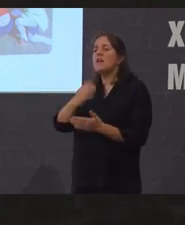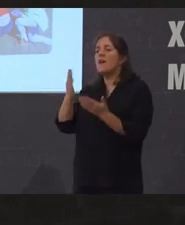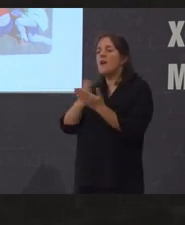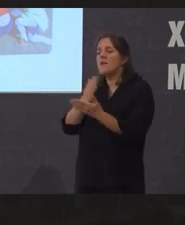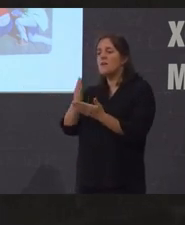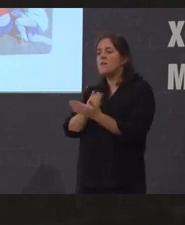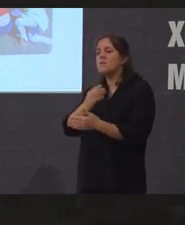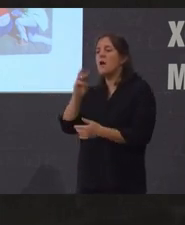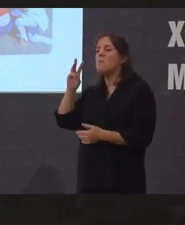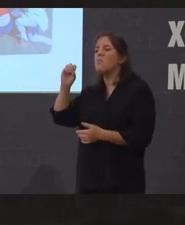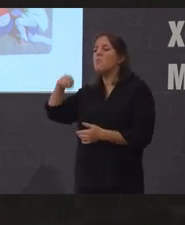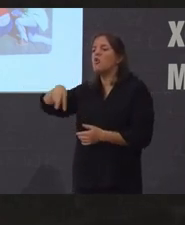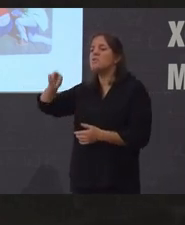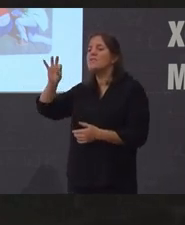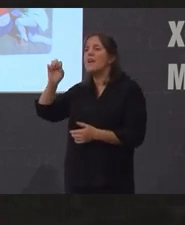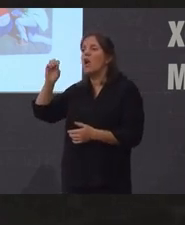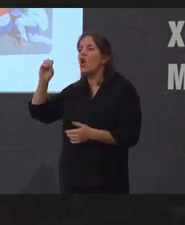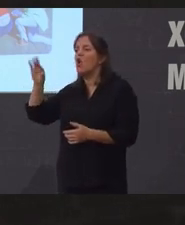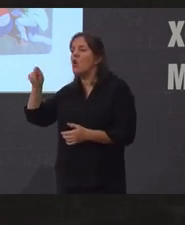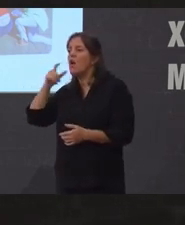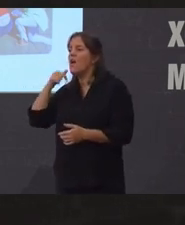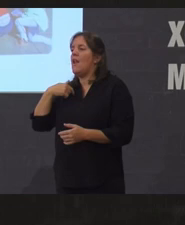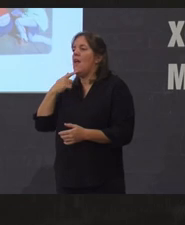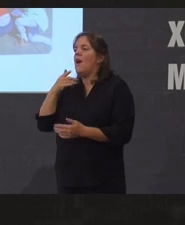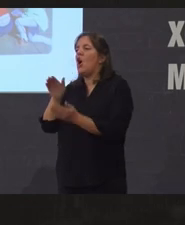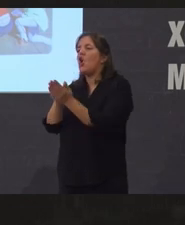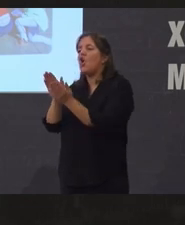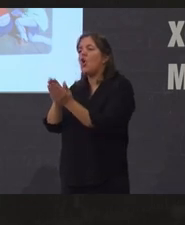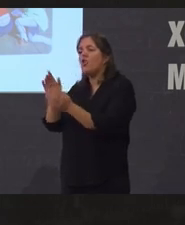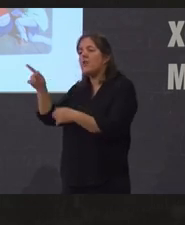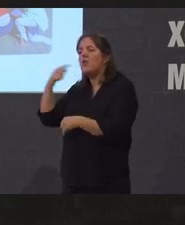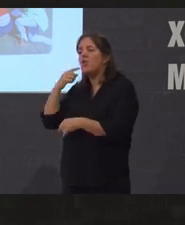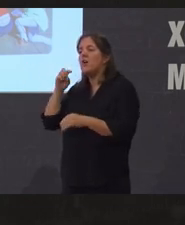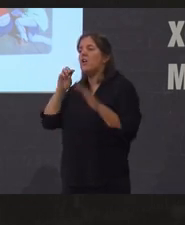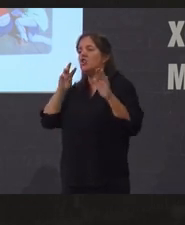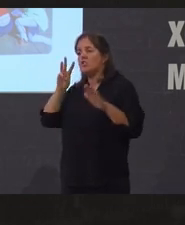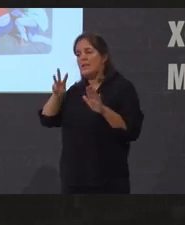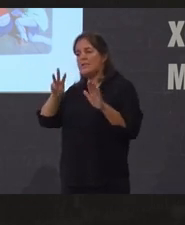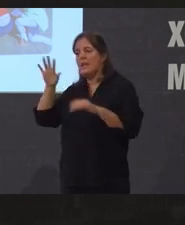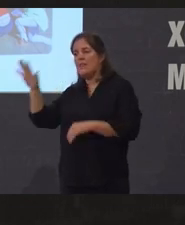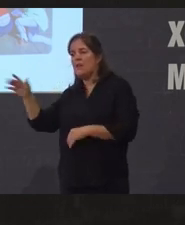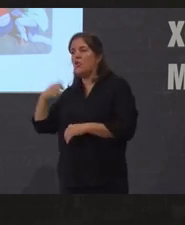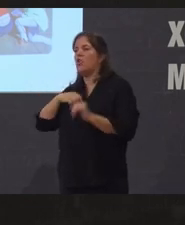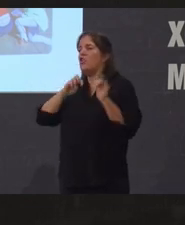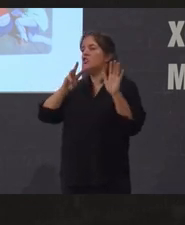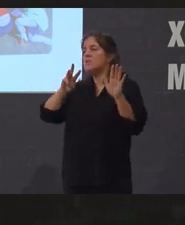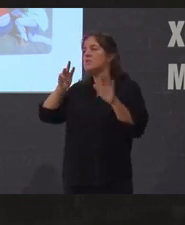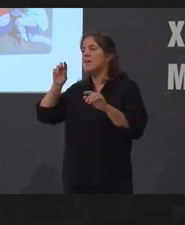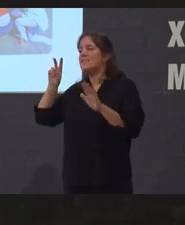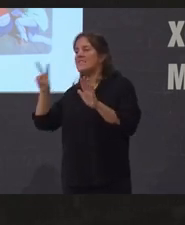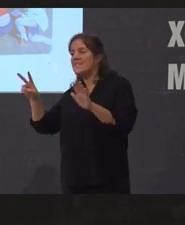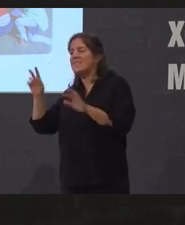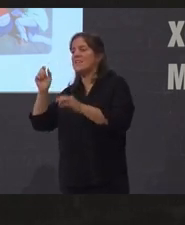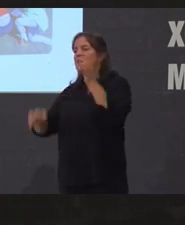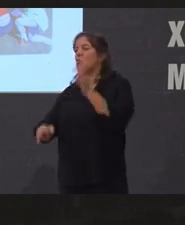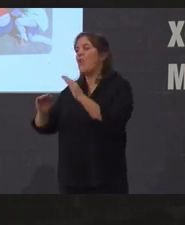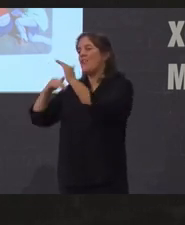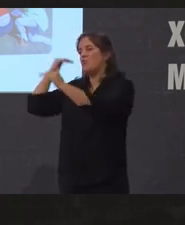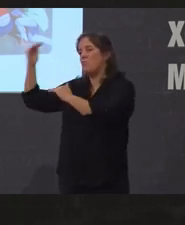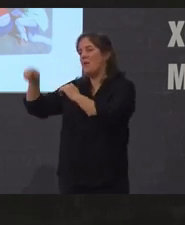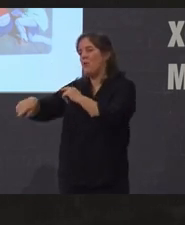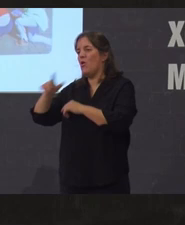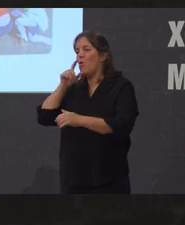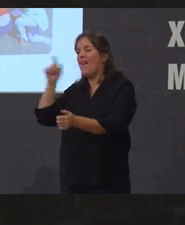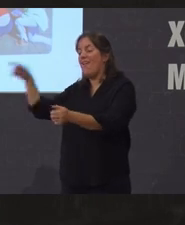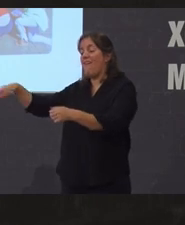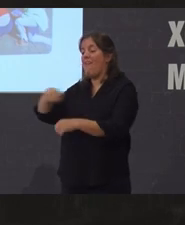no 85, a revista Cocodrilo, no 87, o Tribunal Supremo condenou a 6 anos